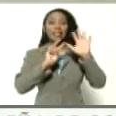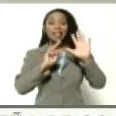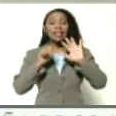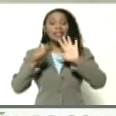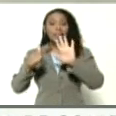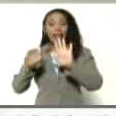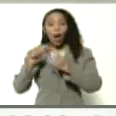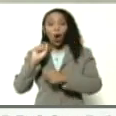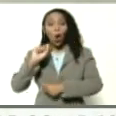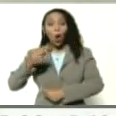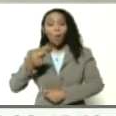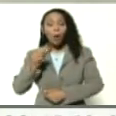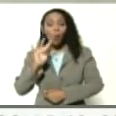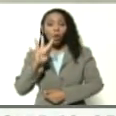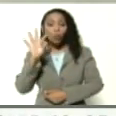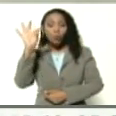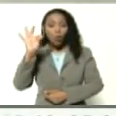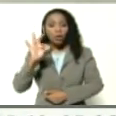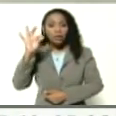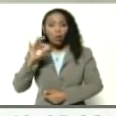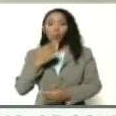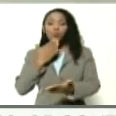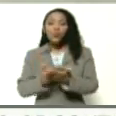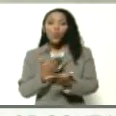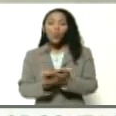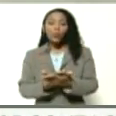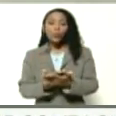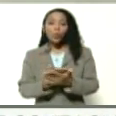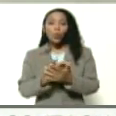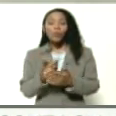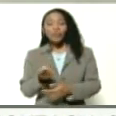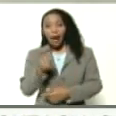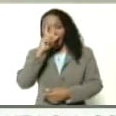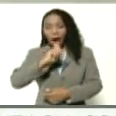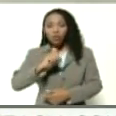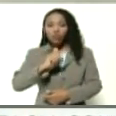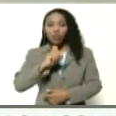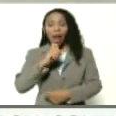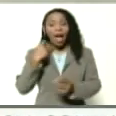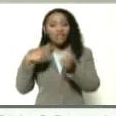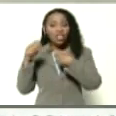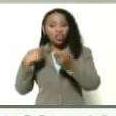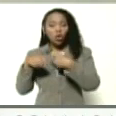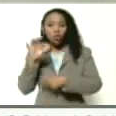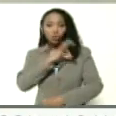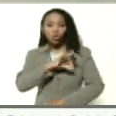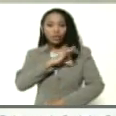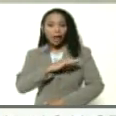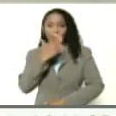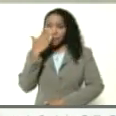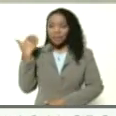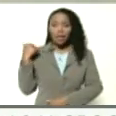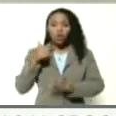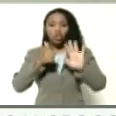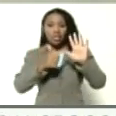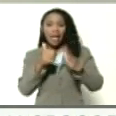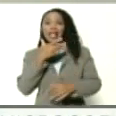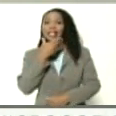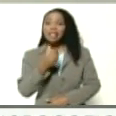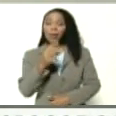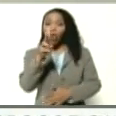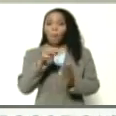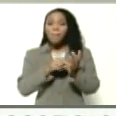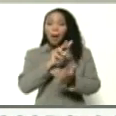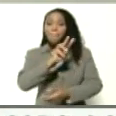76,4% del presupuesto anual de la Nación a la inversión social, El pasado 6 de diciembre